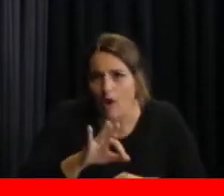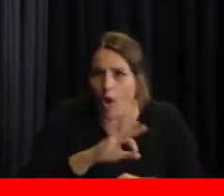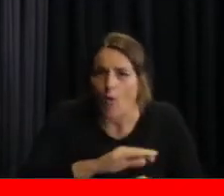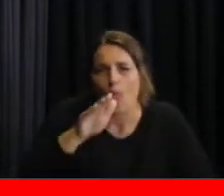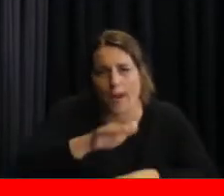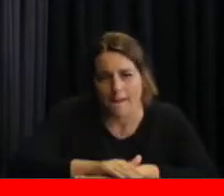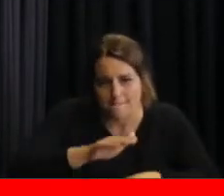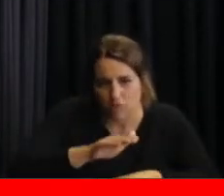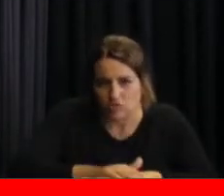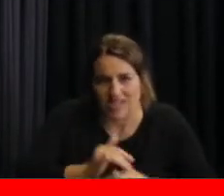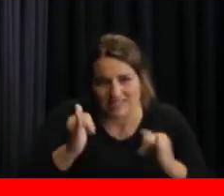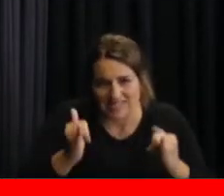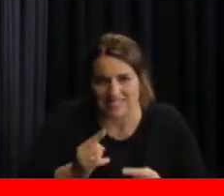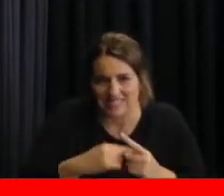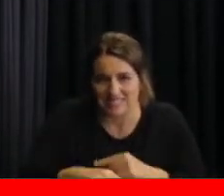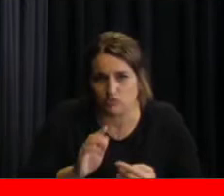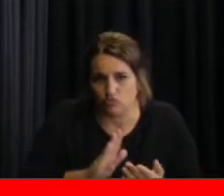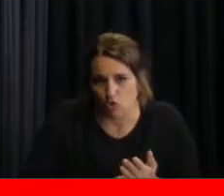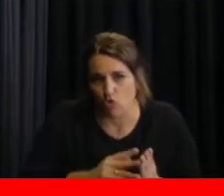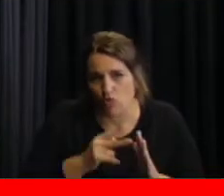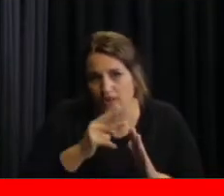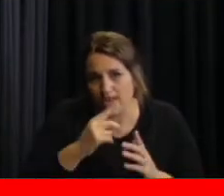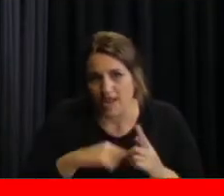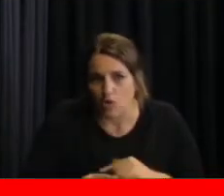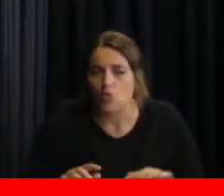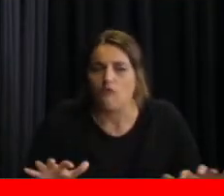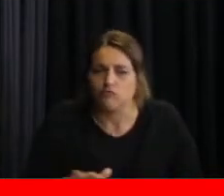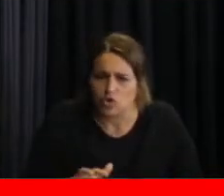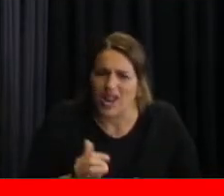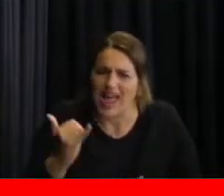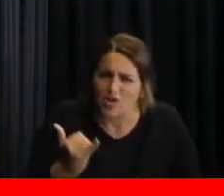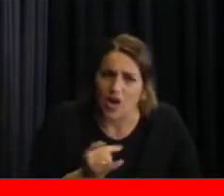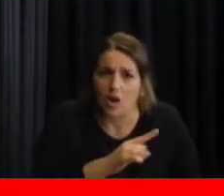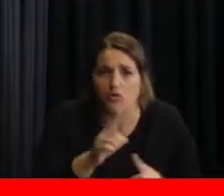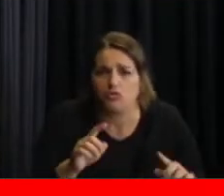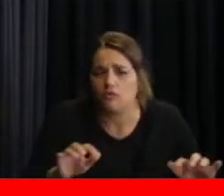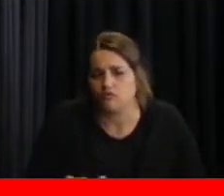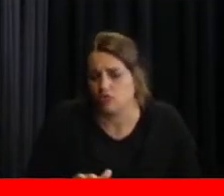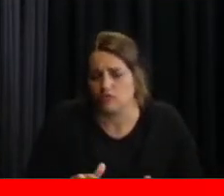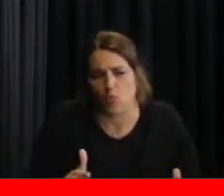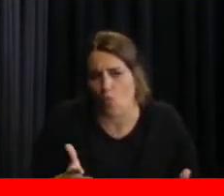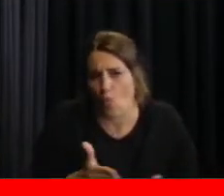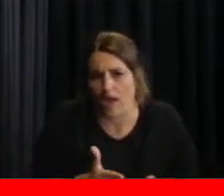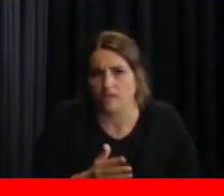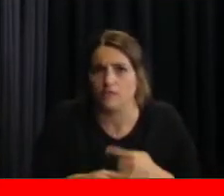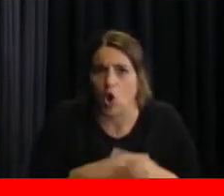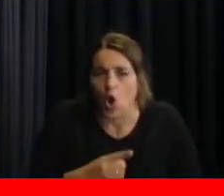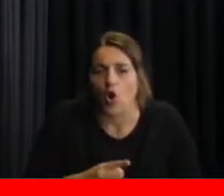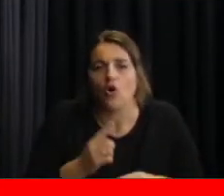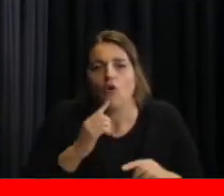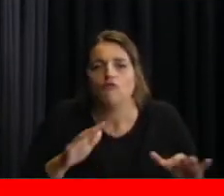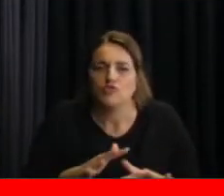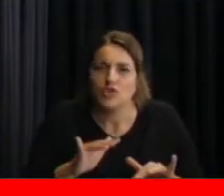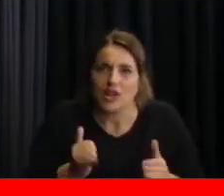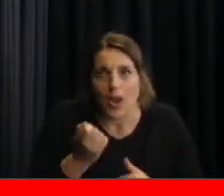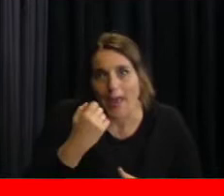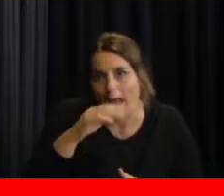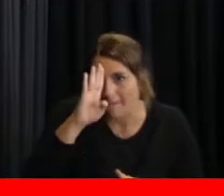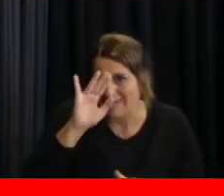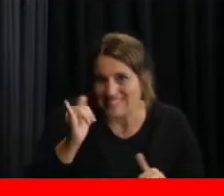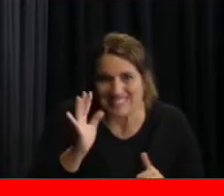no en uno hay personal suficiente en otros no algunos hay personal capacitado en otros